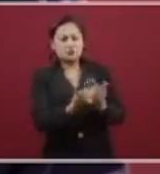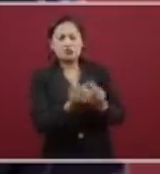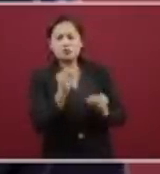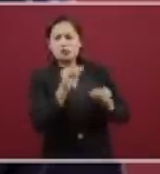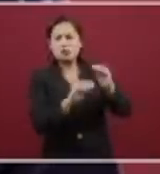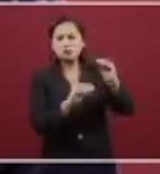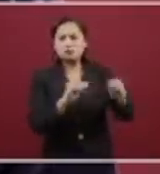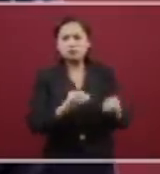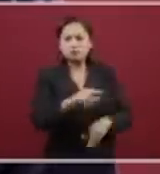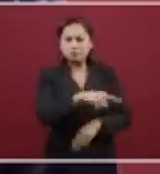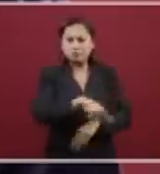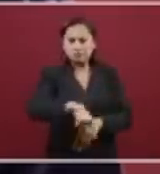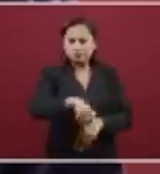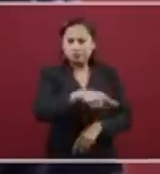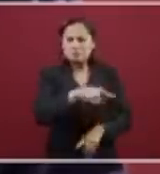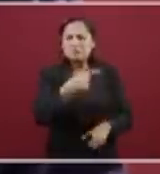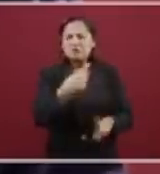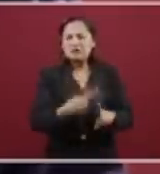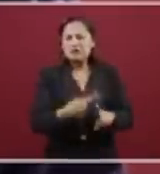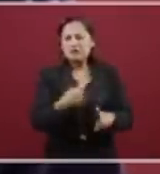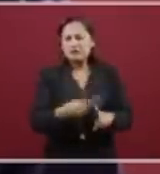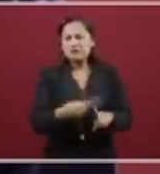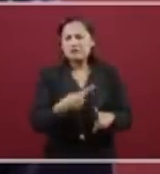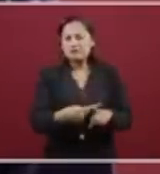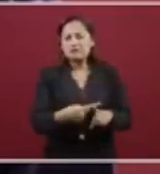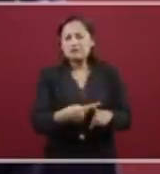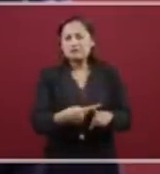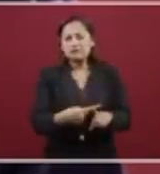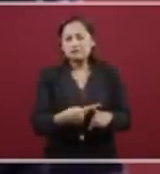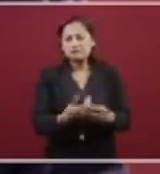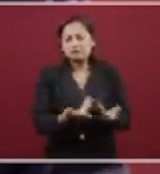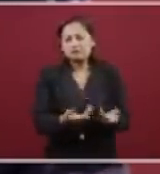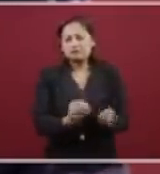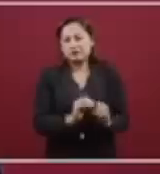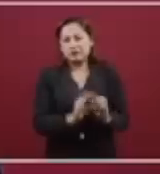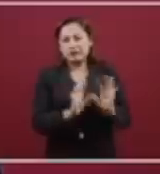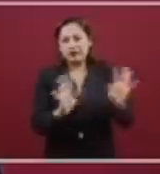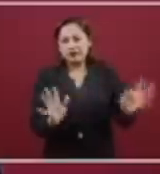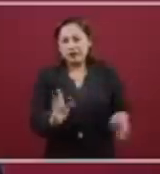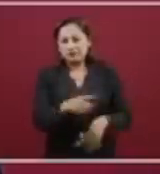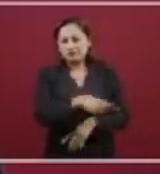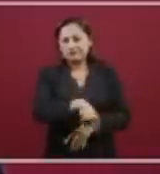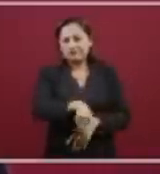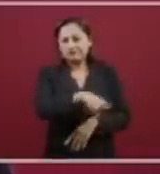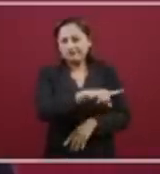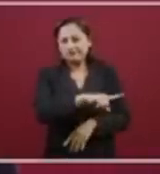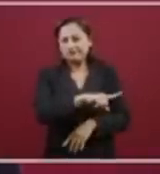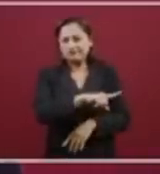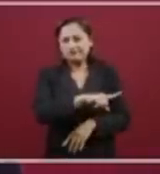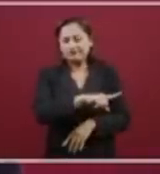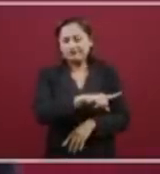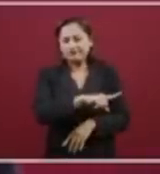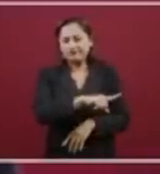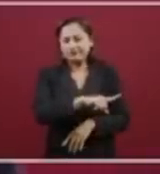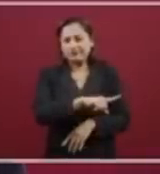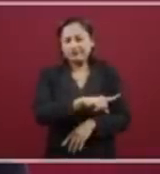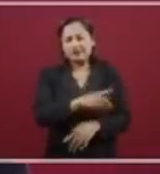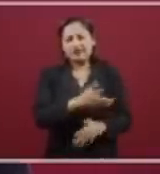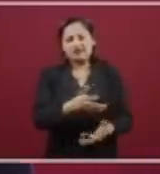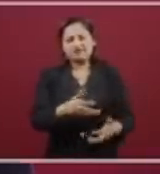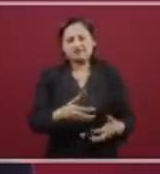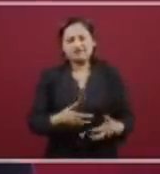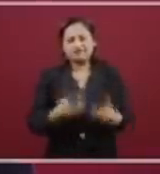en ese proyecto como es natural pues no están contentos